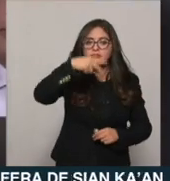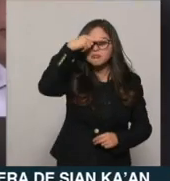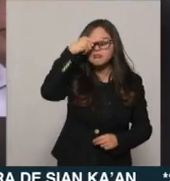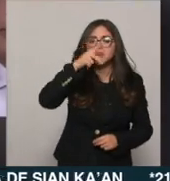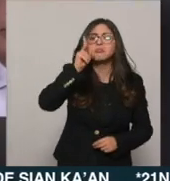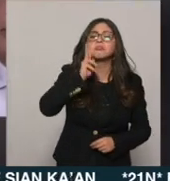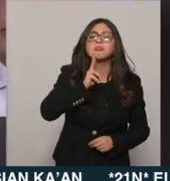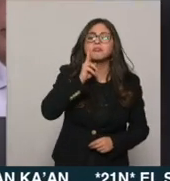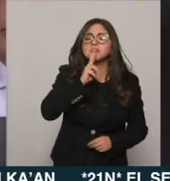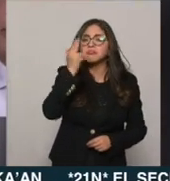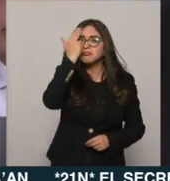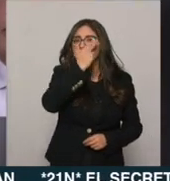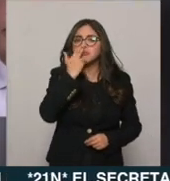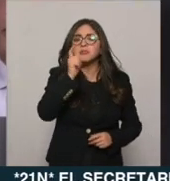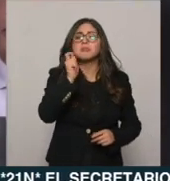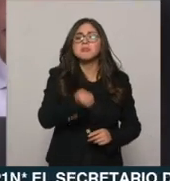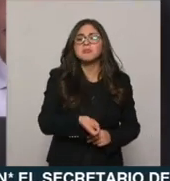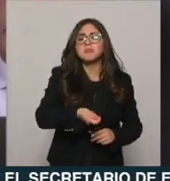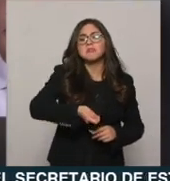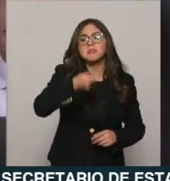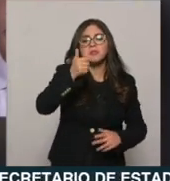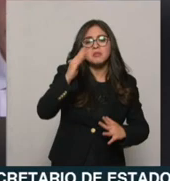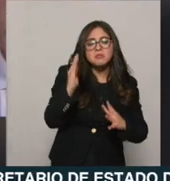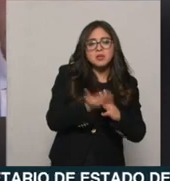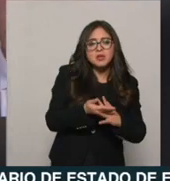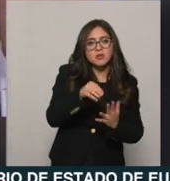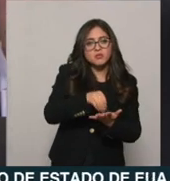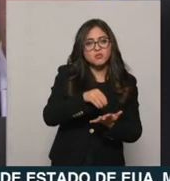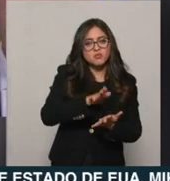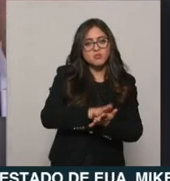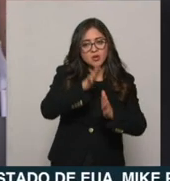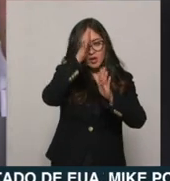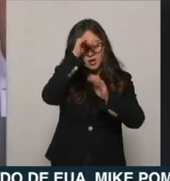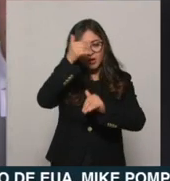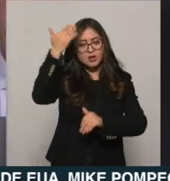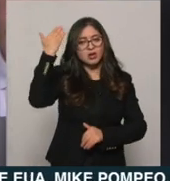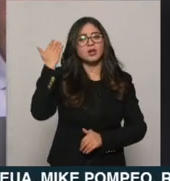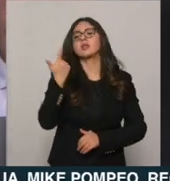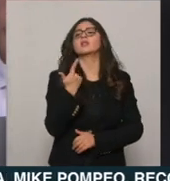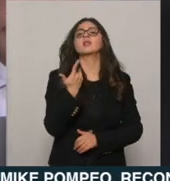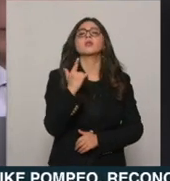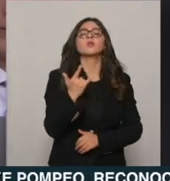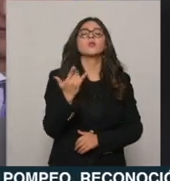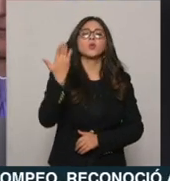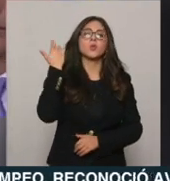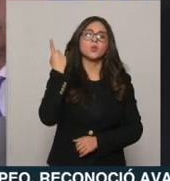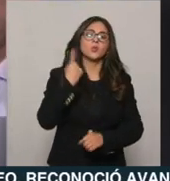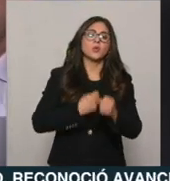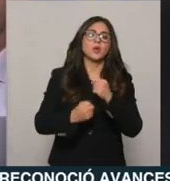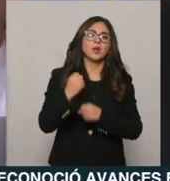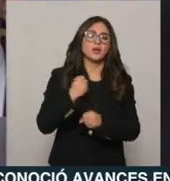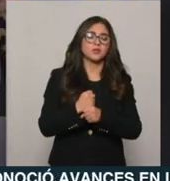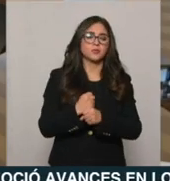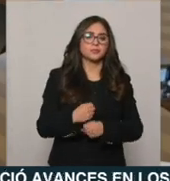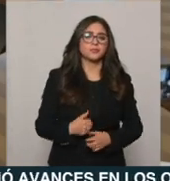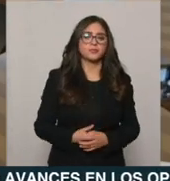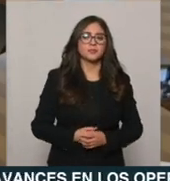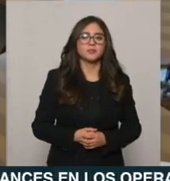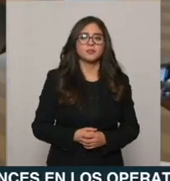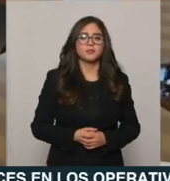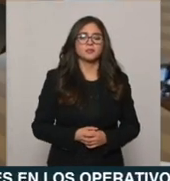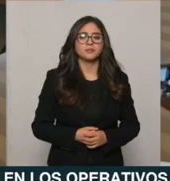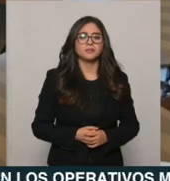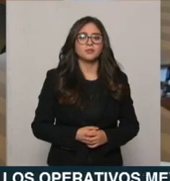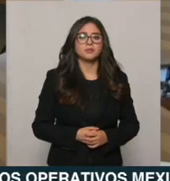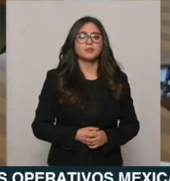en esta primera mitad del periodo que nos habían marcado el 7 de junio pasado. Profesor, ¿podríamos interpretar precisamente, ya que usted